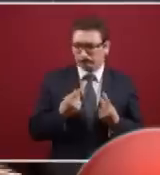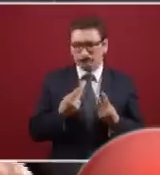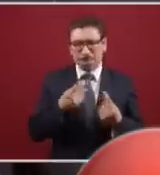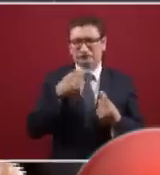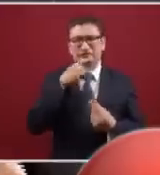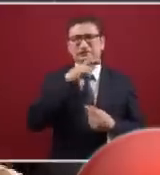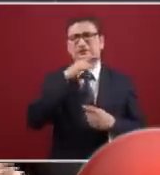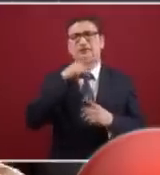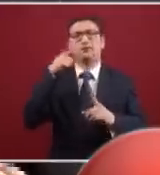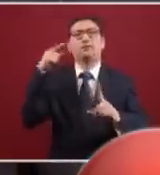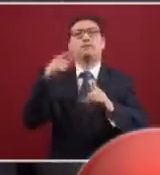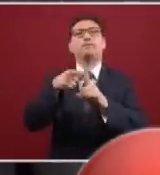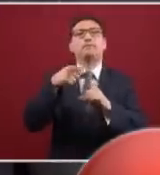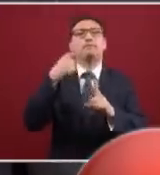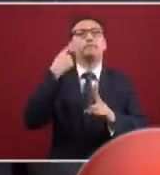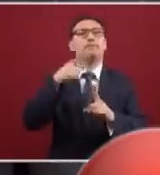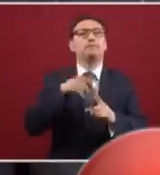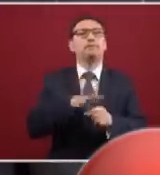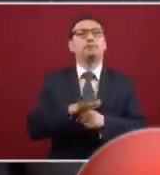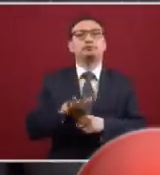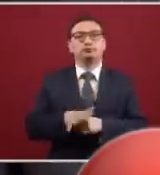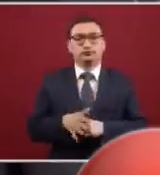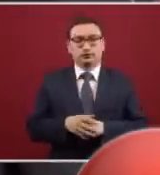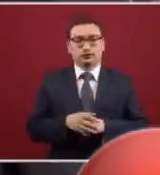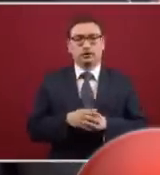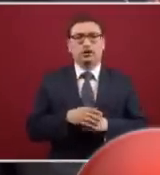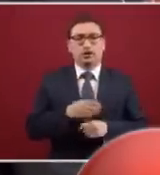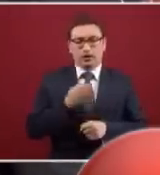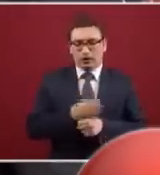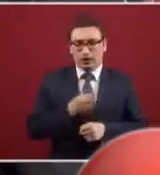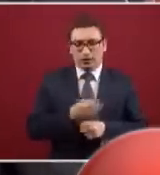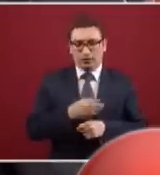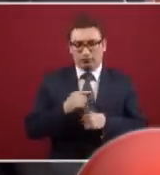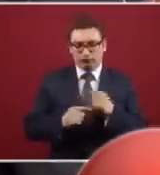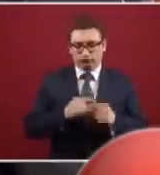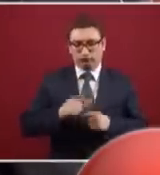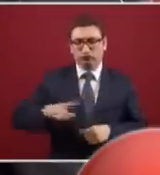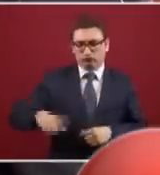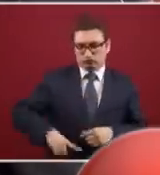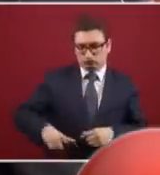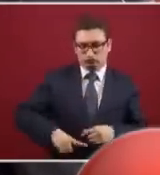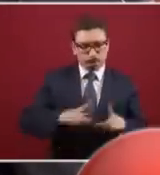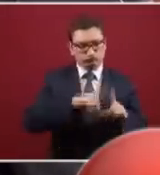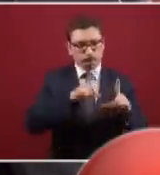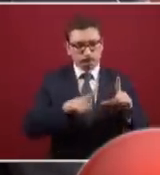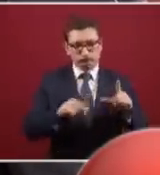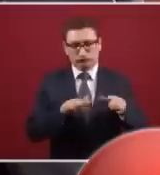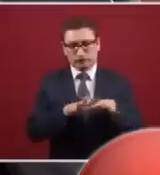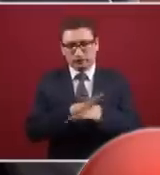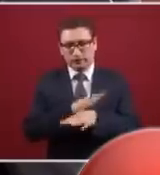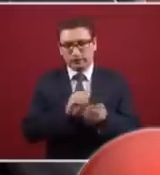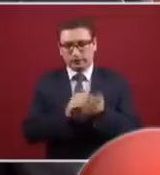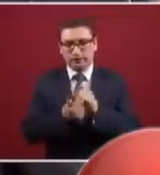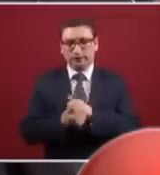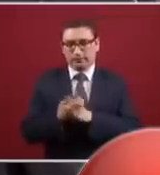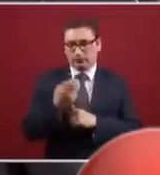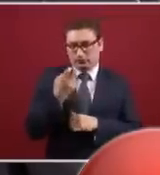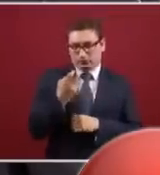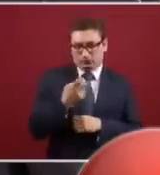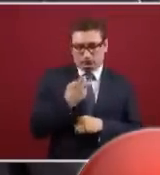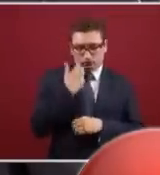para establecer las bases de la nueva república, de la patria nueva,